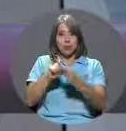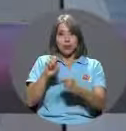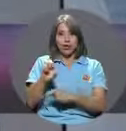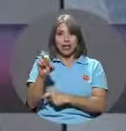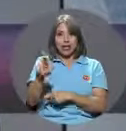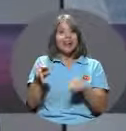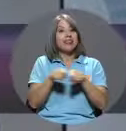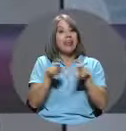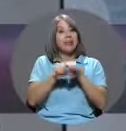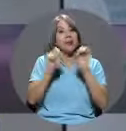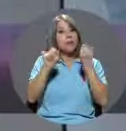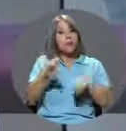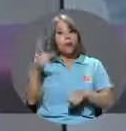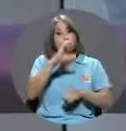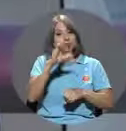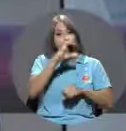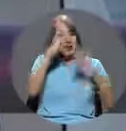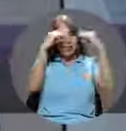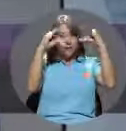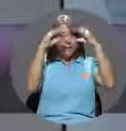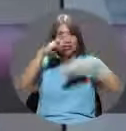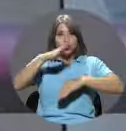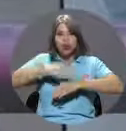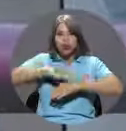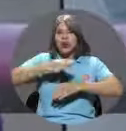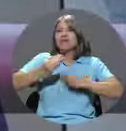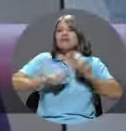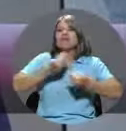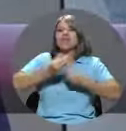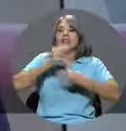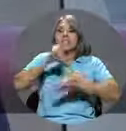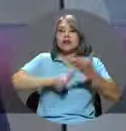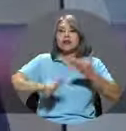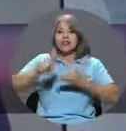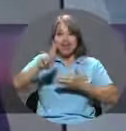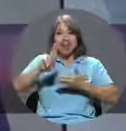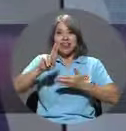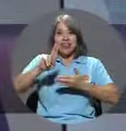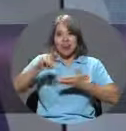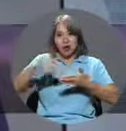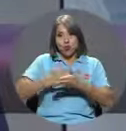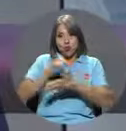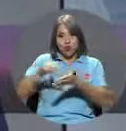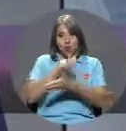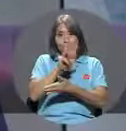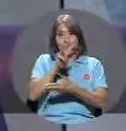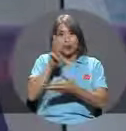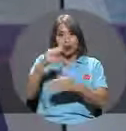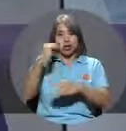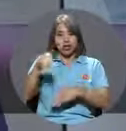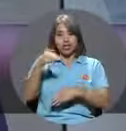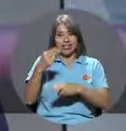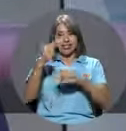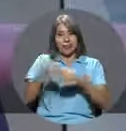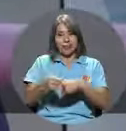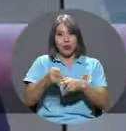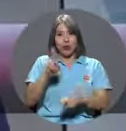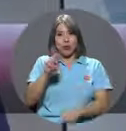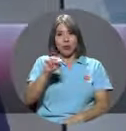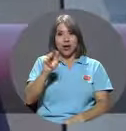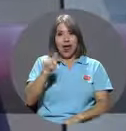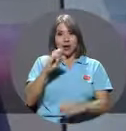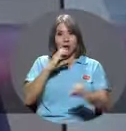www.una.ac.cr. También puede ubicar más información sobre el quehacer de la universidad en nuestro nuevo portal de noticias Una